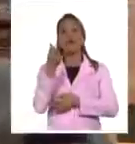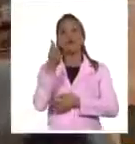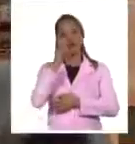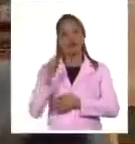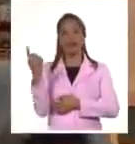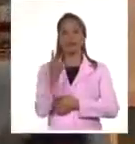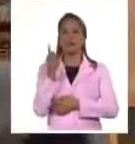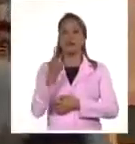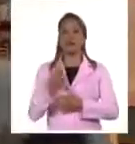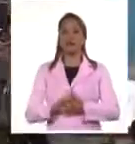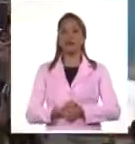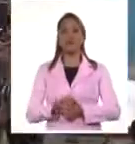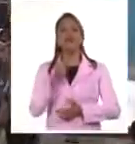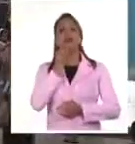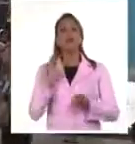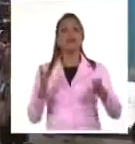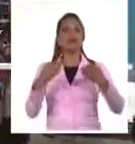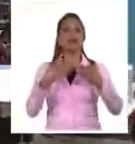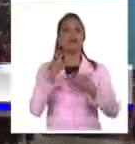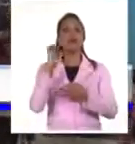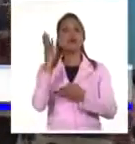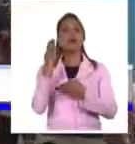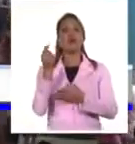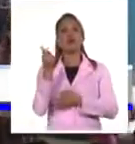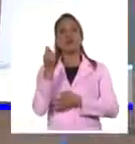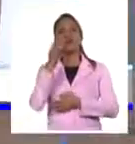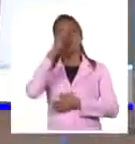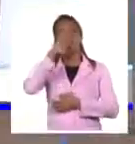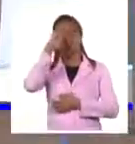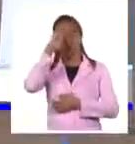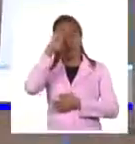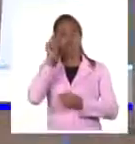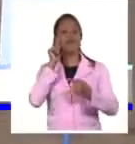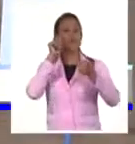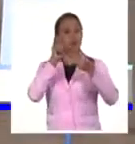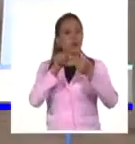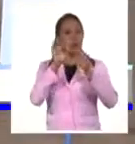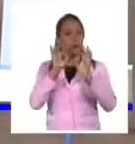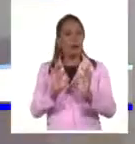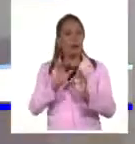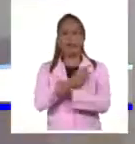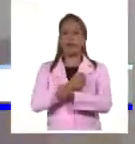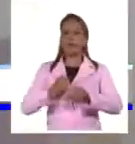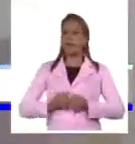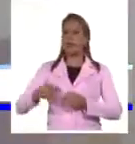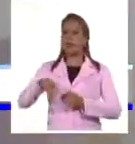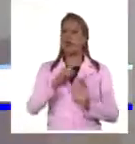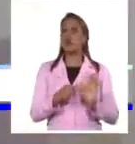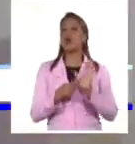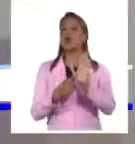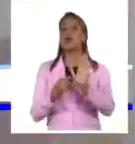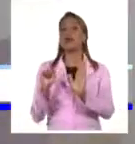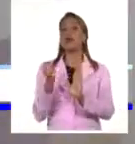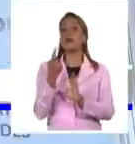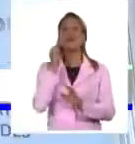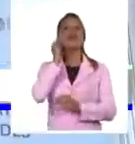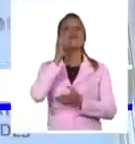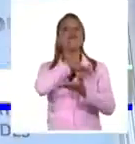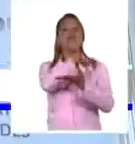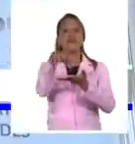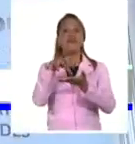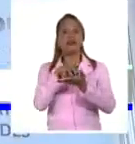es posible cerrar el ciclo en la economía cubana. En ese propósito valen todos los esfuerzos y lo demostró la primera Feria de Desarrollo Local